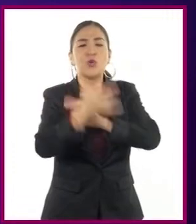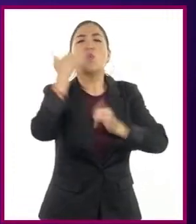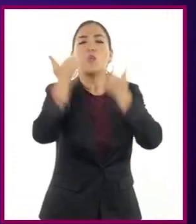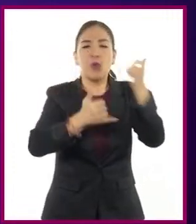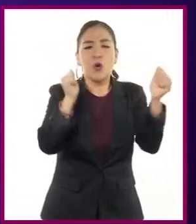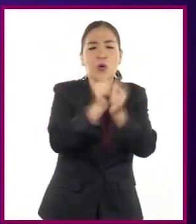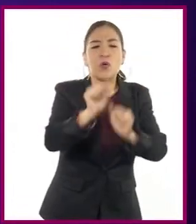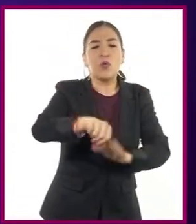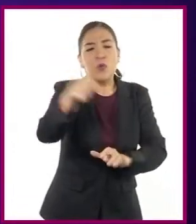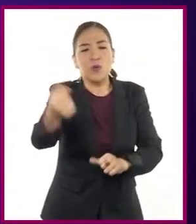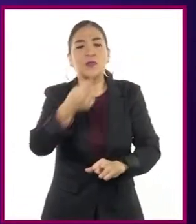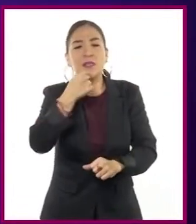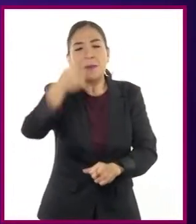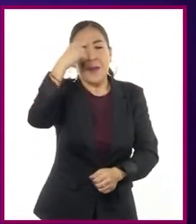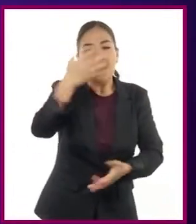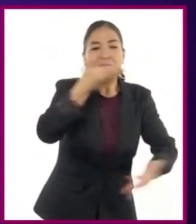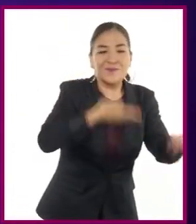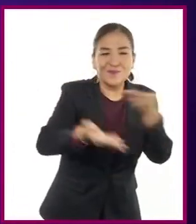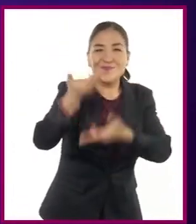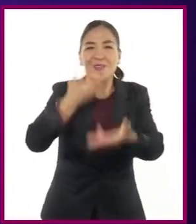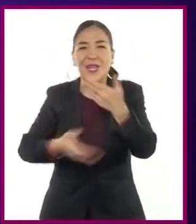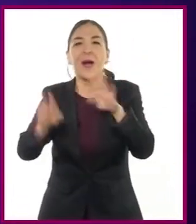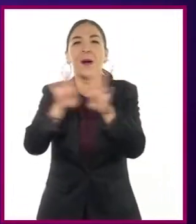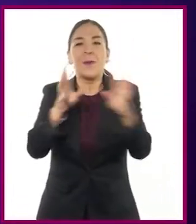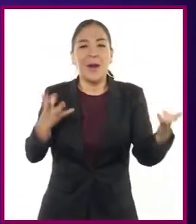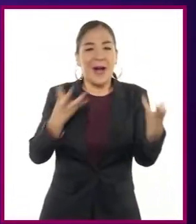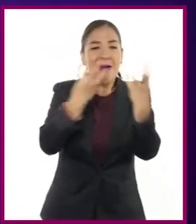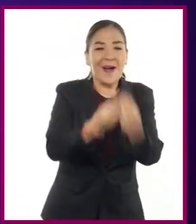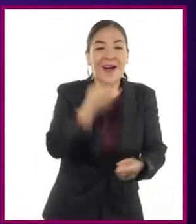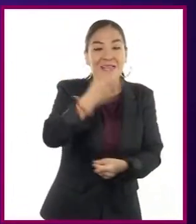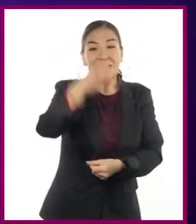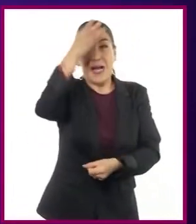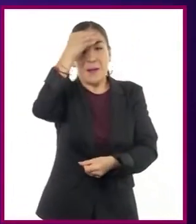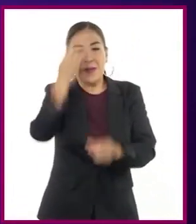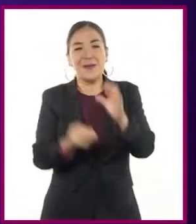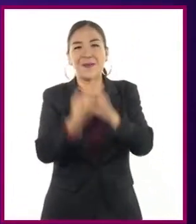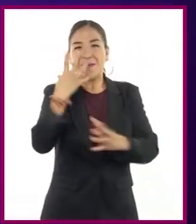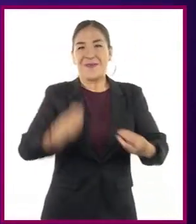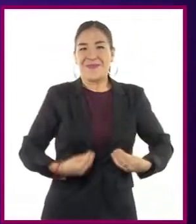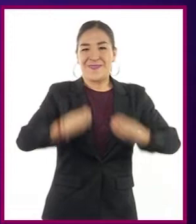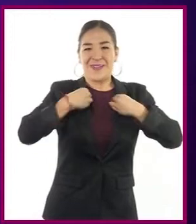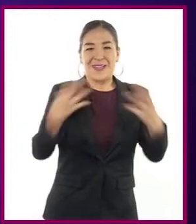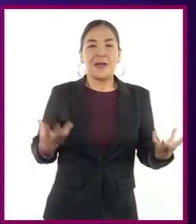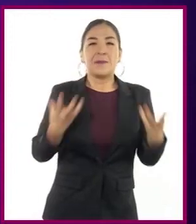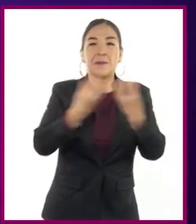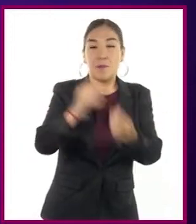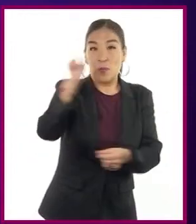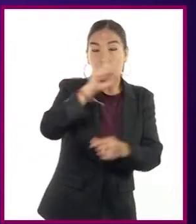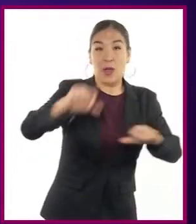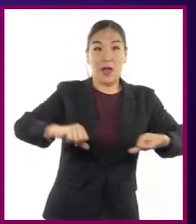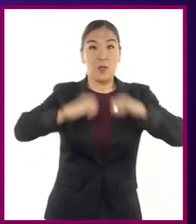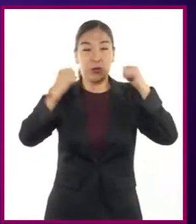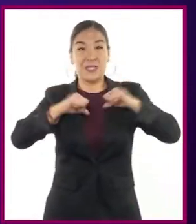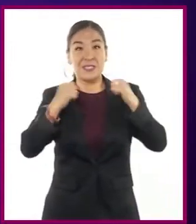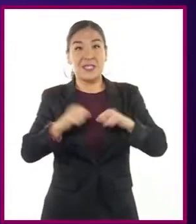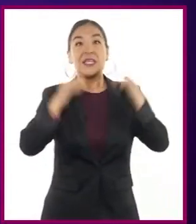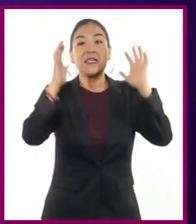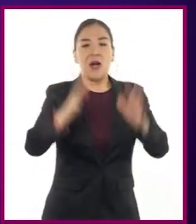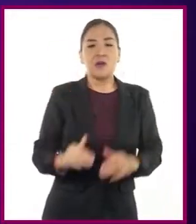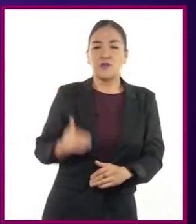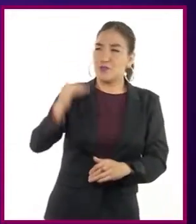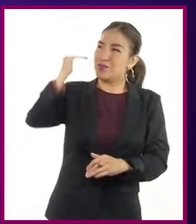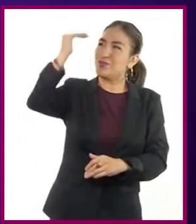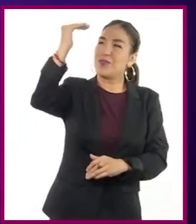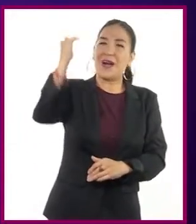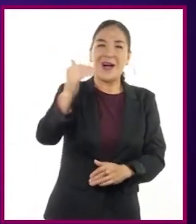otros niños para socializar e incorporarse y aprender de la vida en comunidad. Cuando llegamos a la adolescencia, las necesidades que teníamos